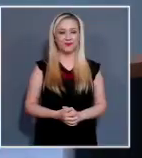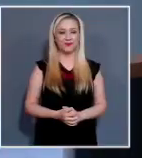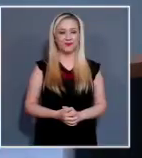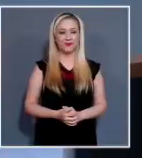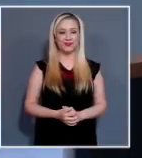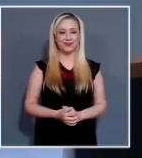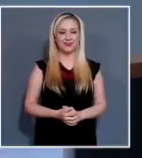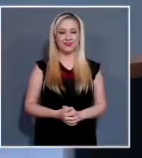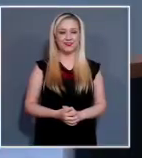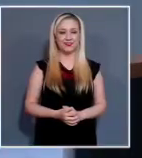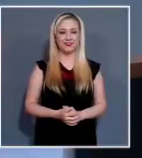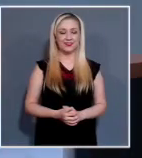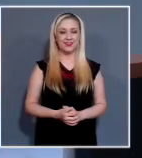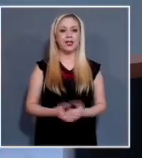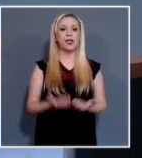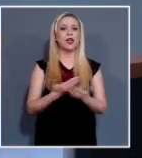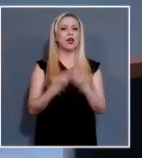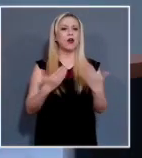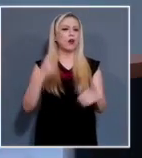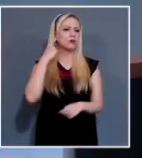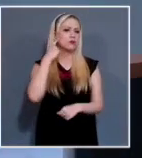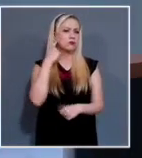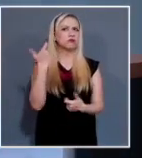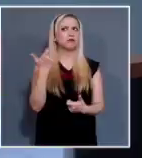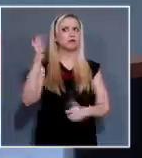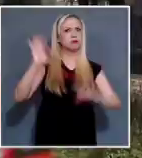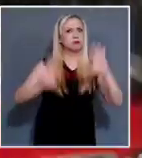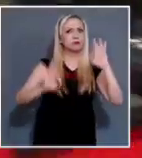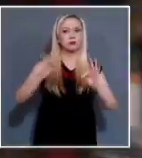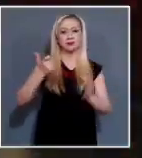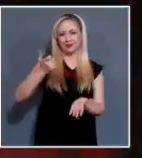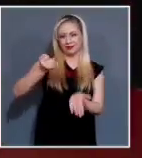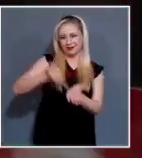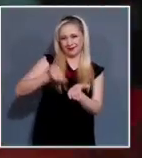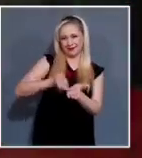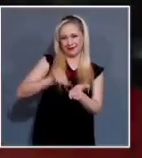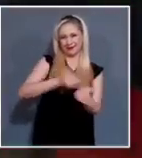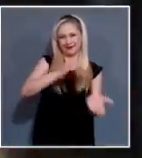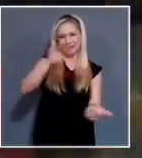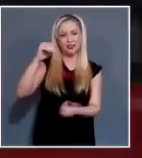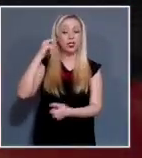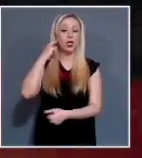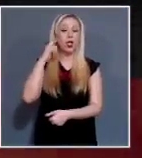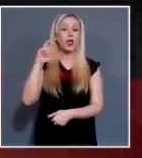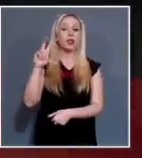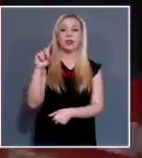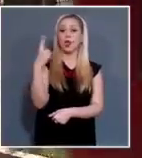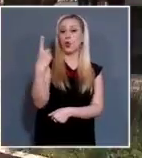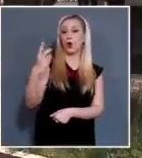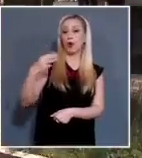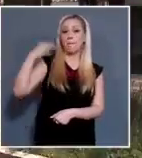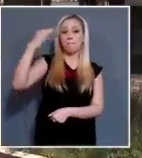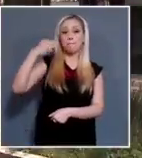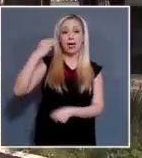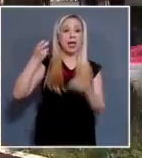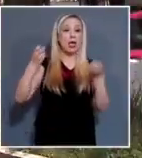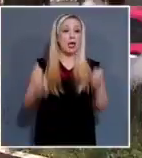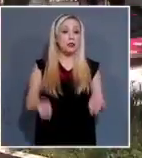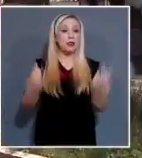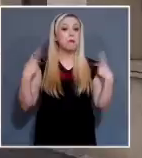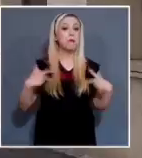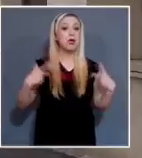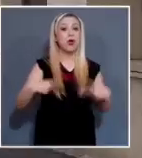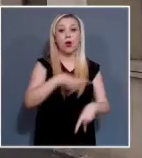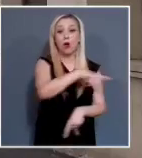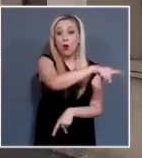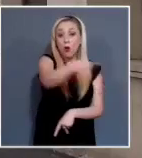Y en información económica, la Secretaría de Hacienda y Crédito Público reportó que al 31 de marzo de este año, las personas contribuyentes tienen